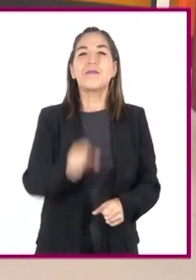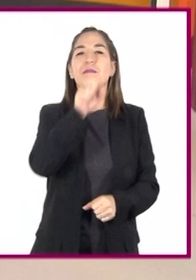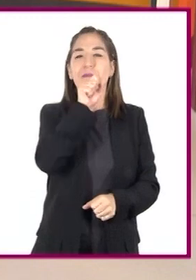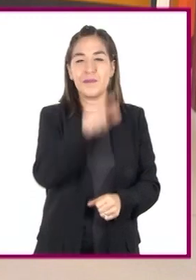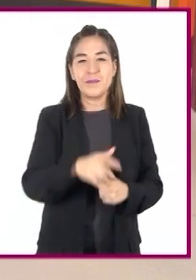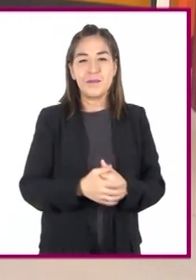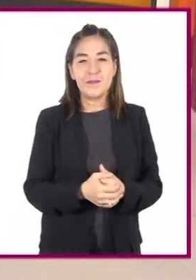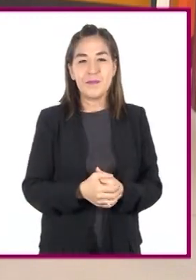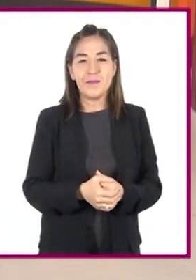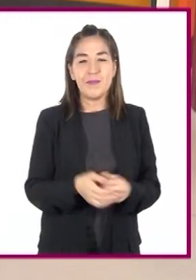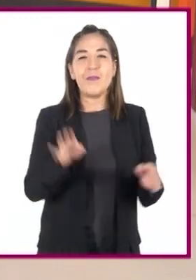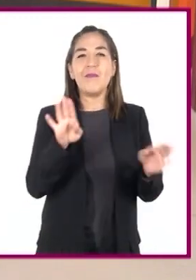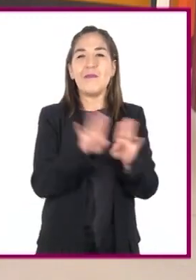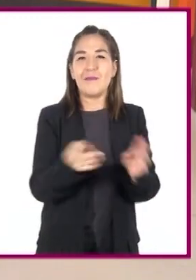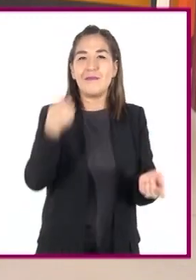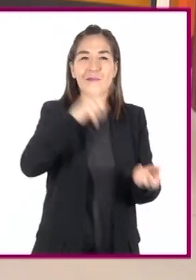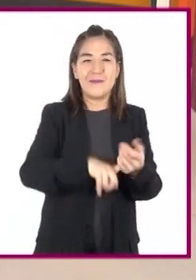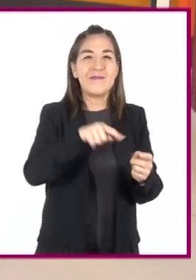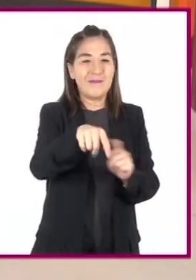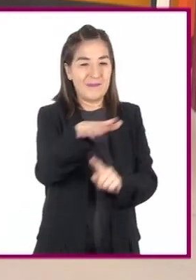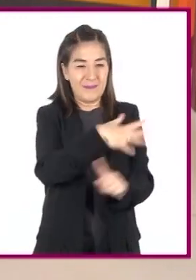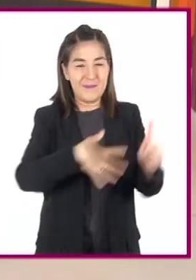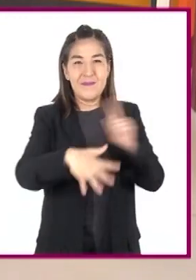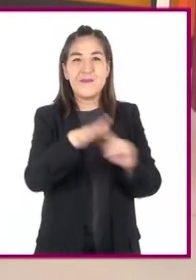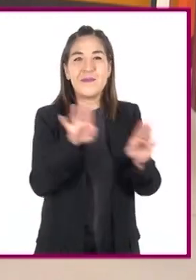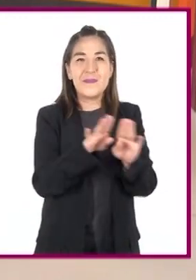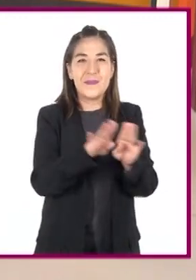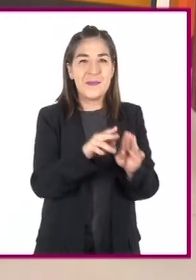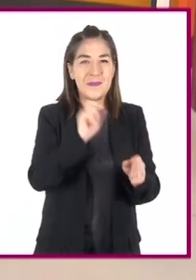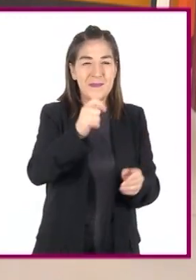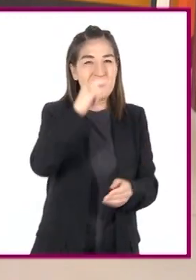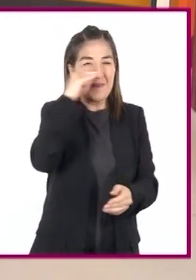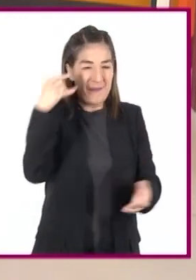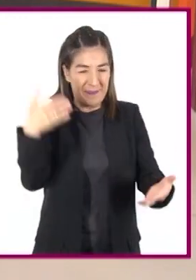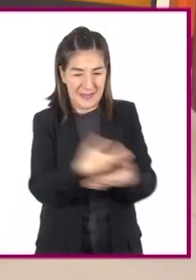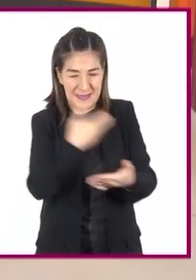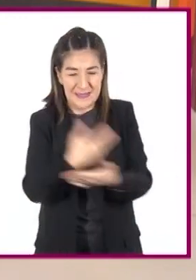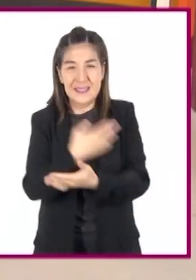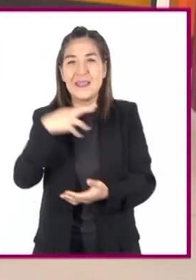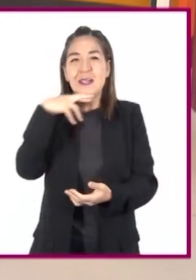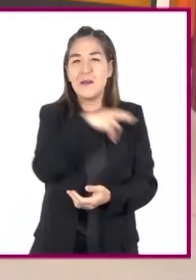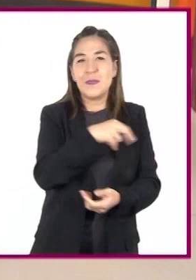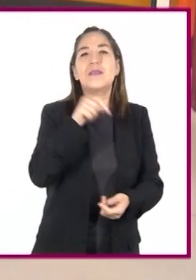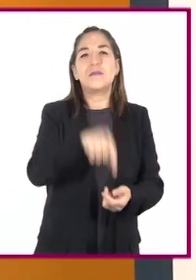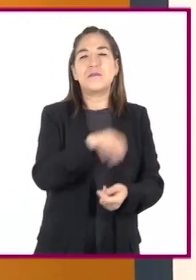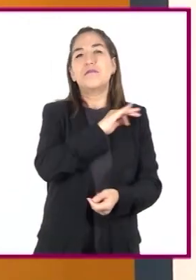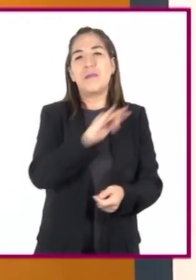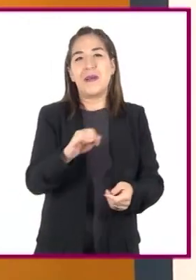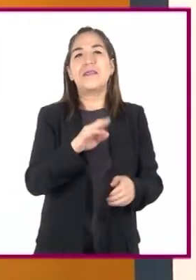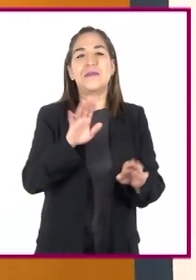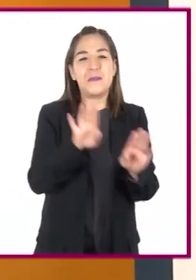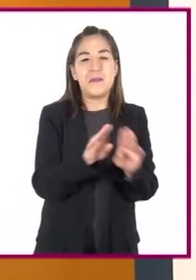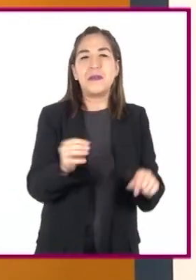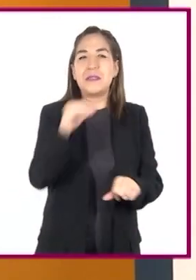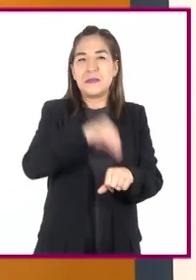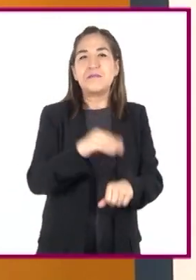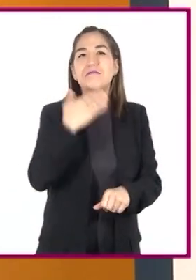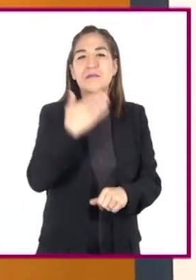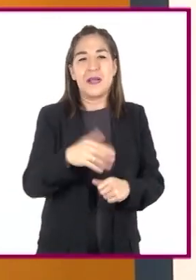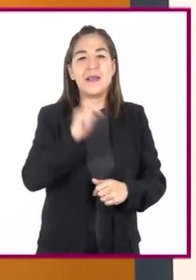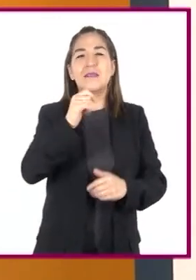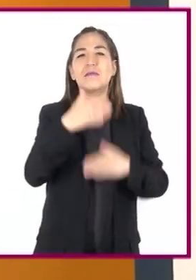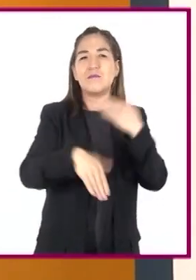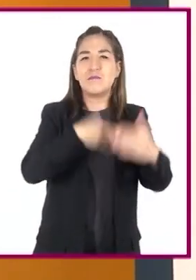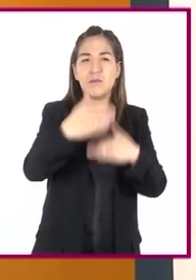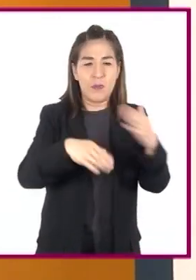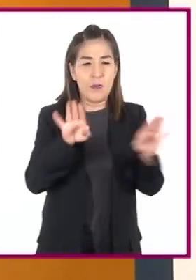Además de la colonización rápida del entorno, este ritmo reproductivo tiene fines adaptativos. Con este ritmo